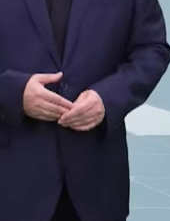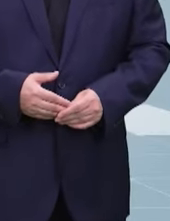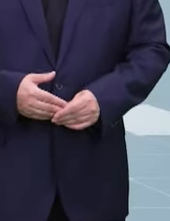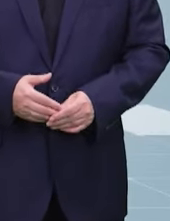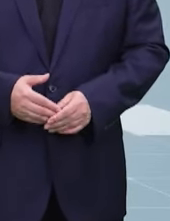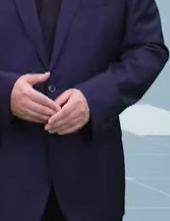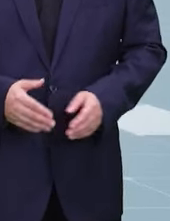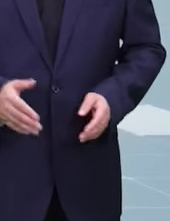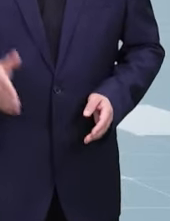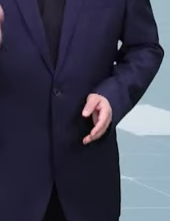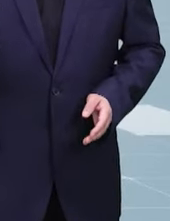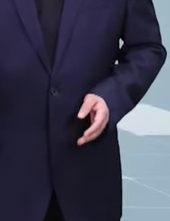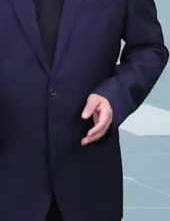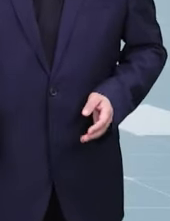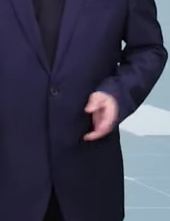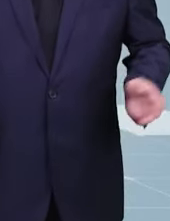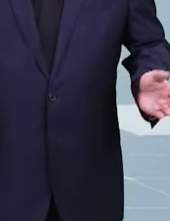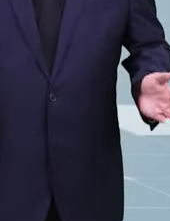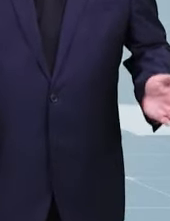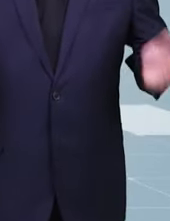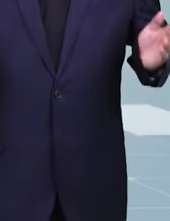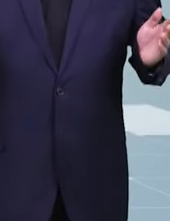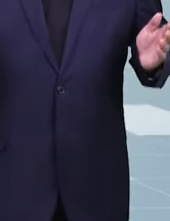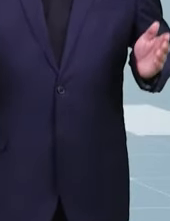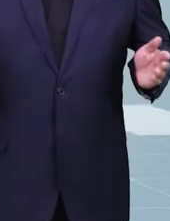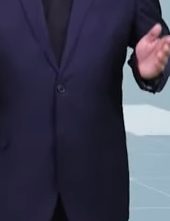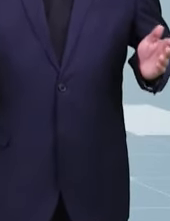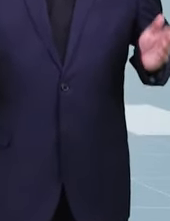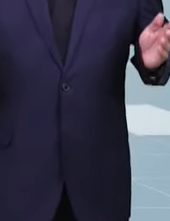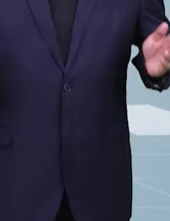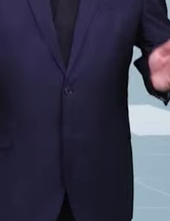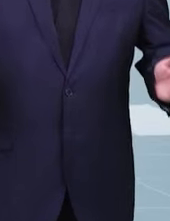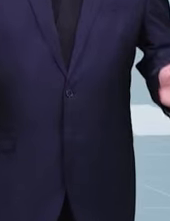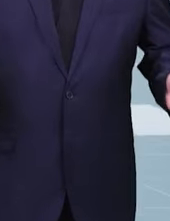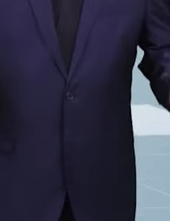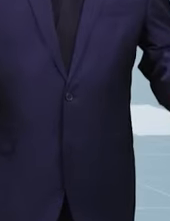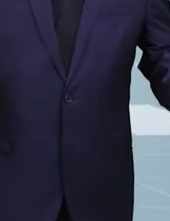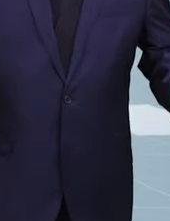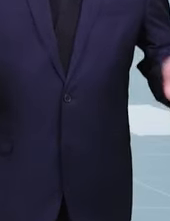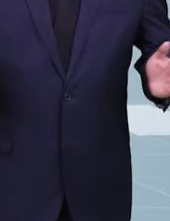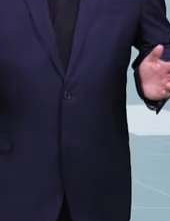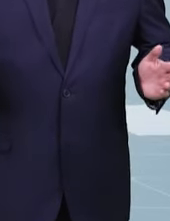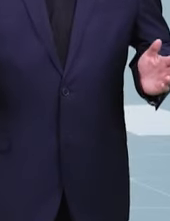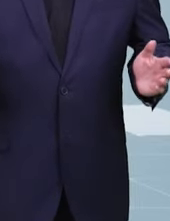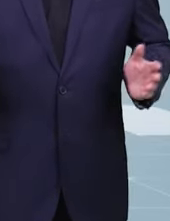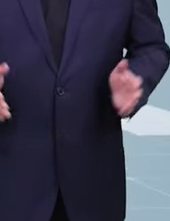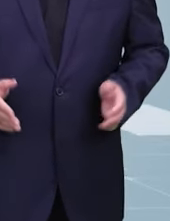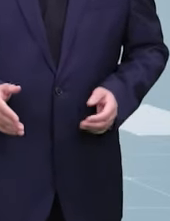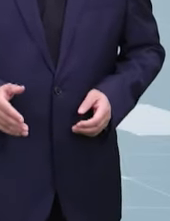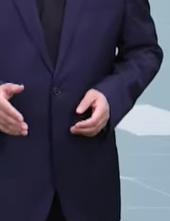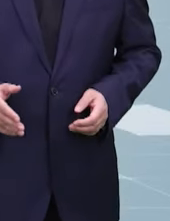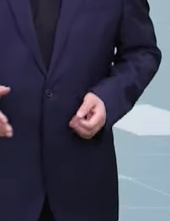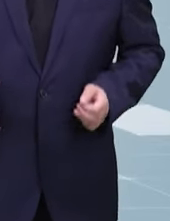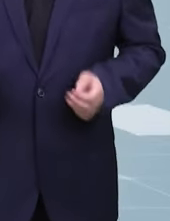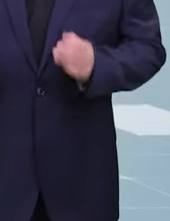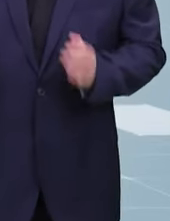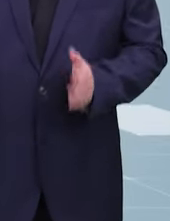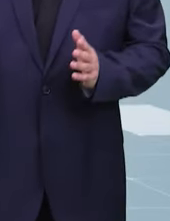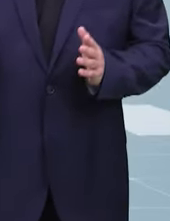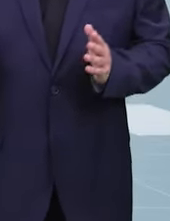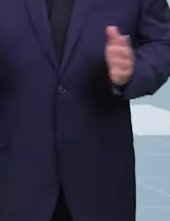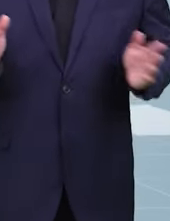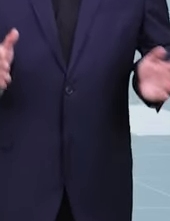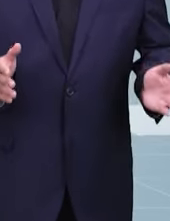futuro más del 50% de los empleos humanos serán redefinidos o aumentados por modelos fundacionales